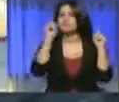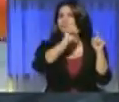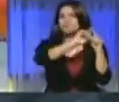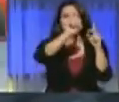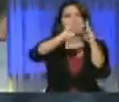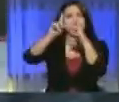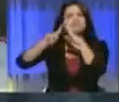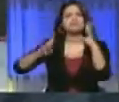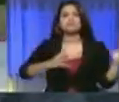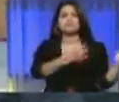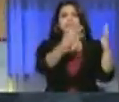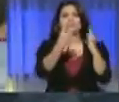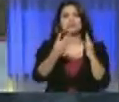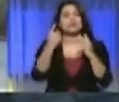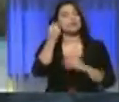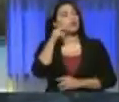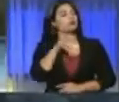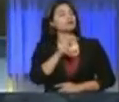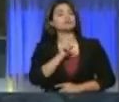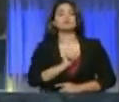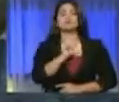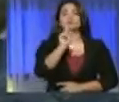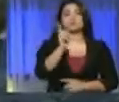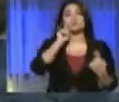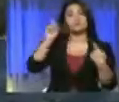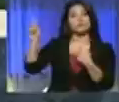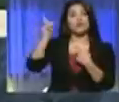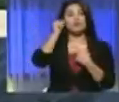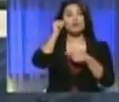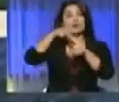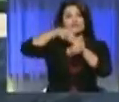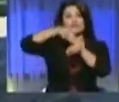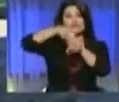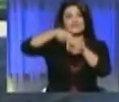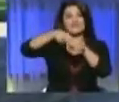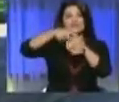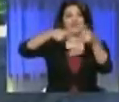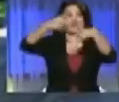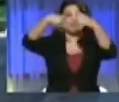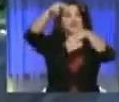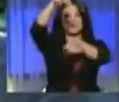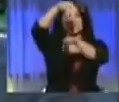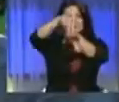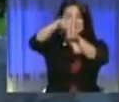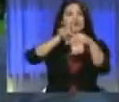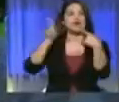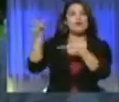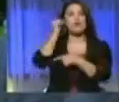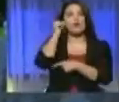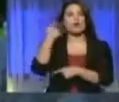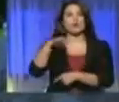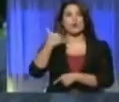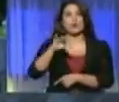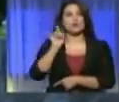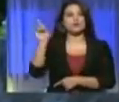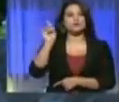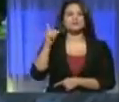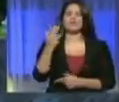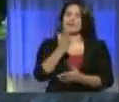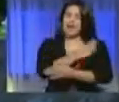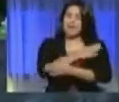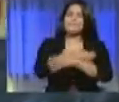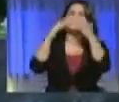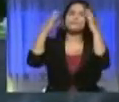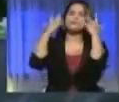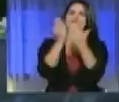compitiendo. Ayer estuvimos viendo, ahí está nuestra Jessica López, un aplauso desde el corazón de toda la juventud y de todo el